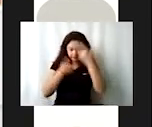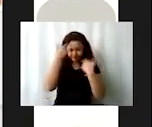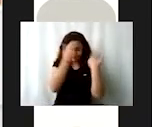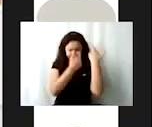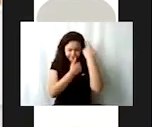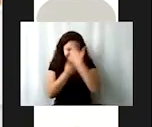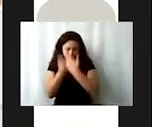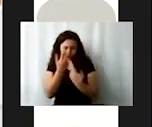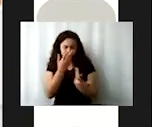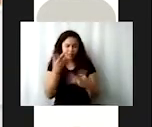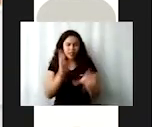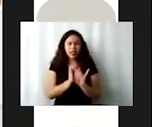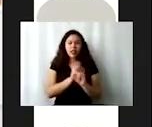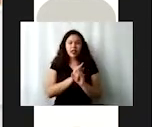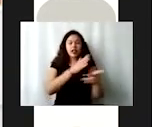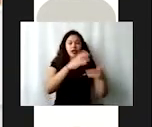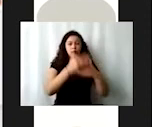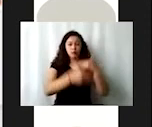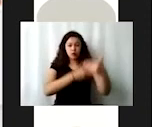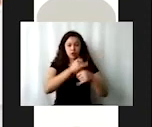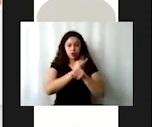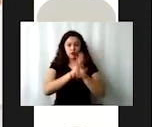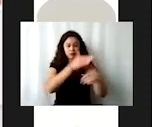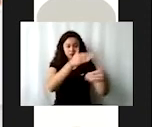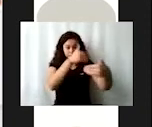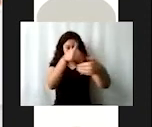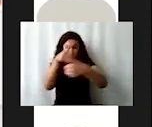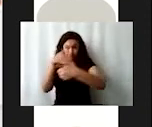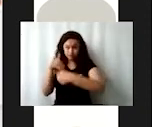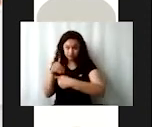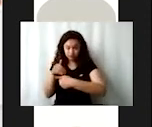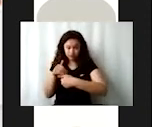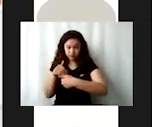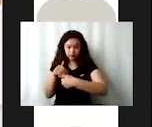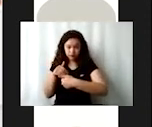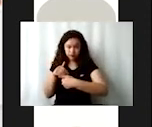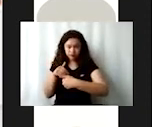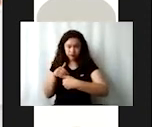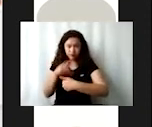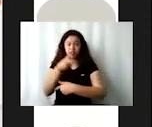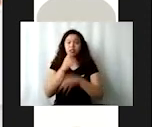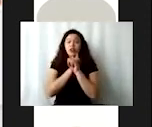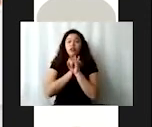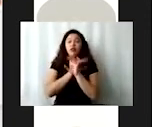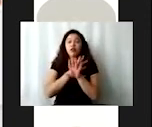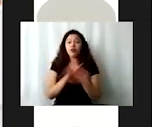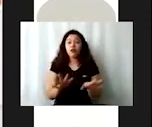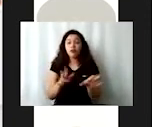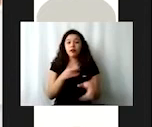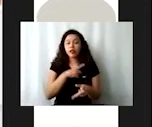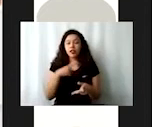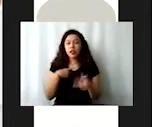y la recopilación, ese procedimiento de información, debe obtener estos datos y pueden